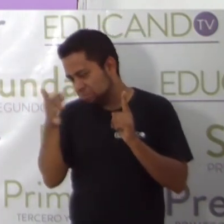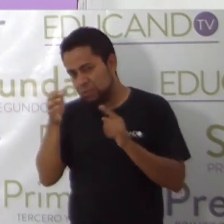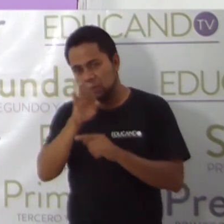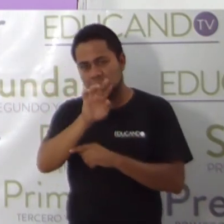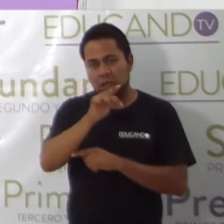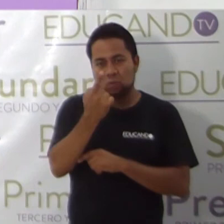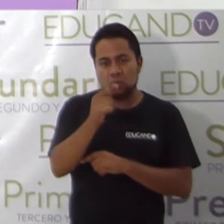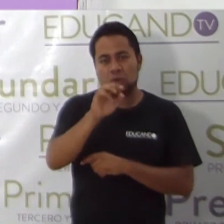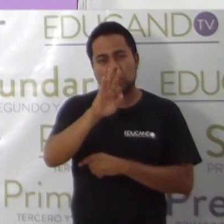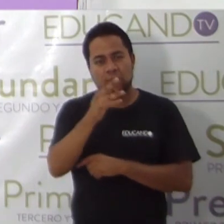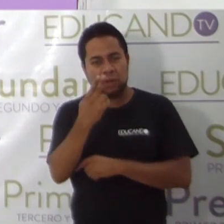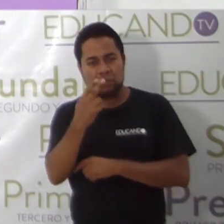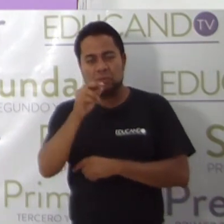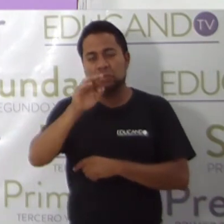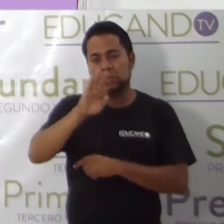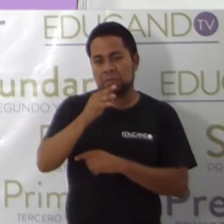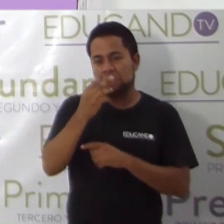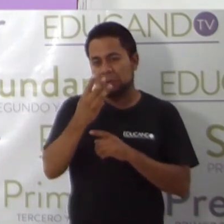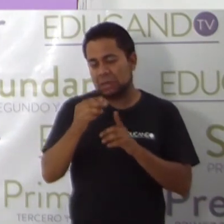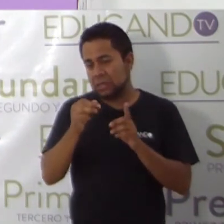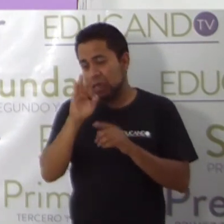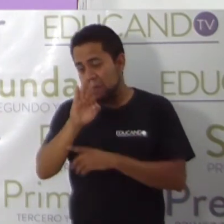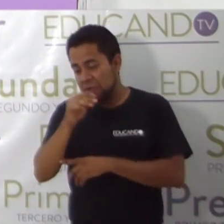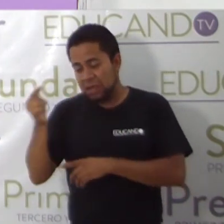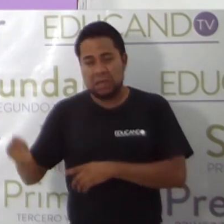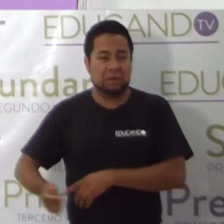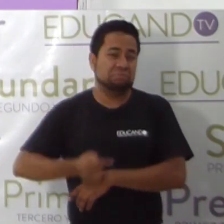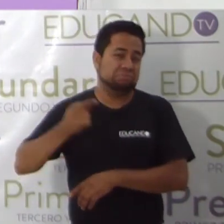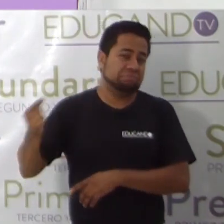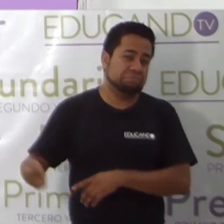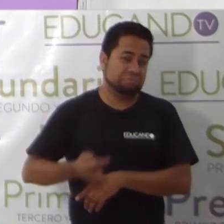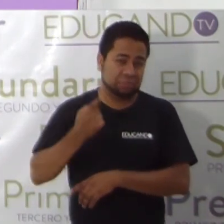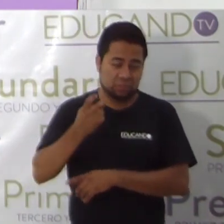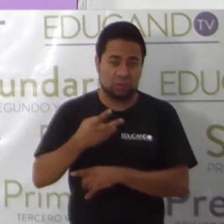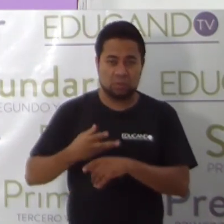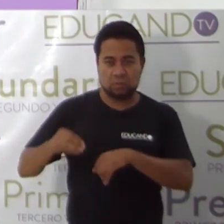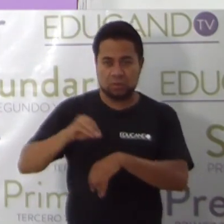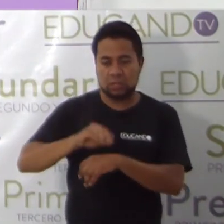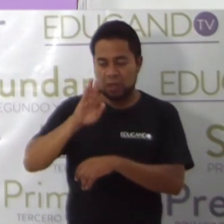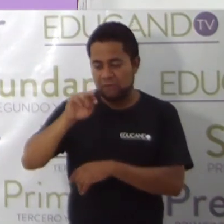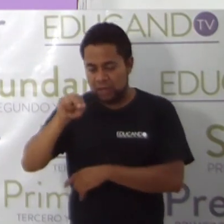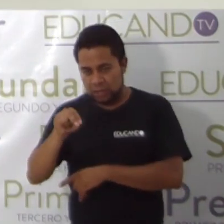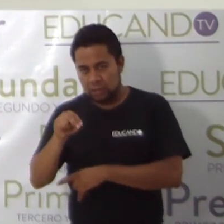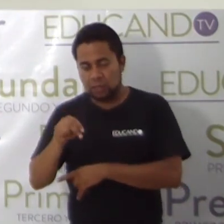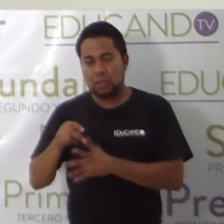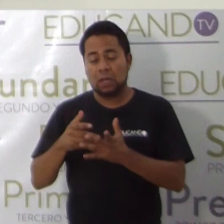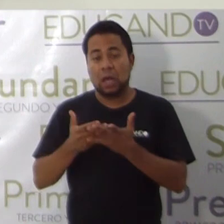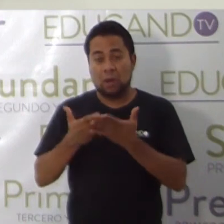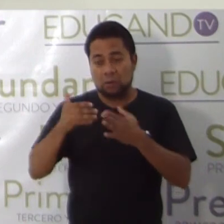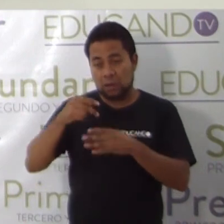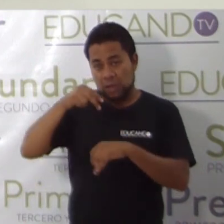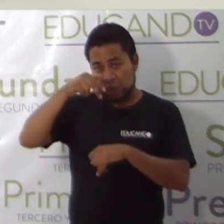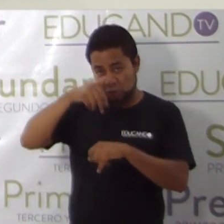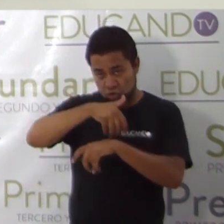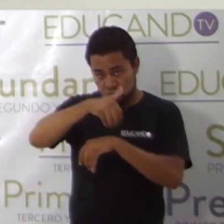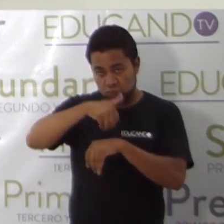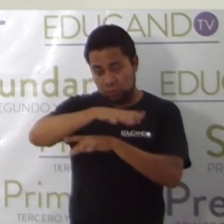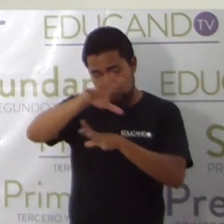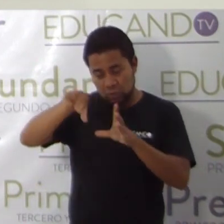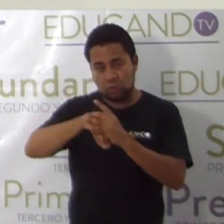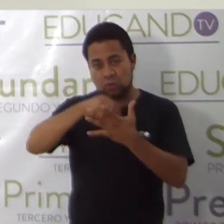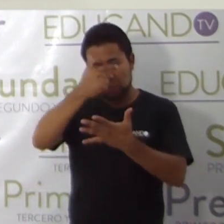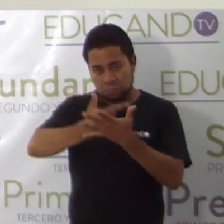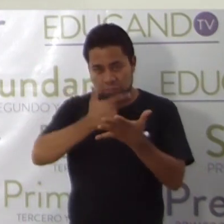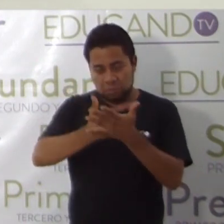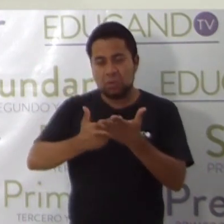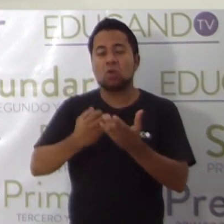F1, F2, F3, hasta el infinito. Por eso viene hasta Fn, ¿sí? Y el número total de los datos de nuestro